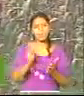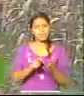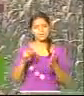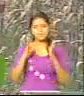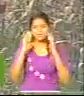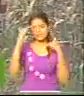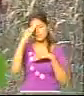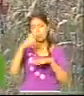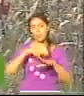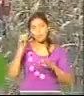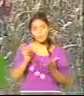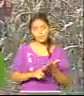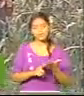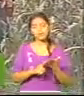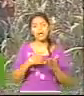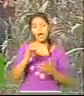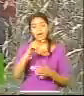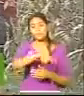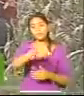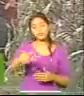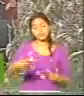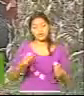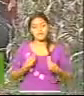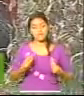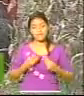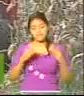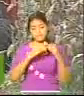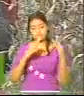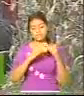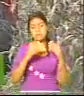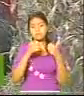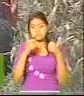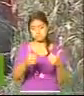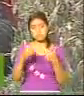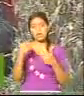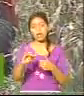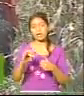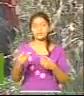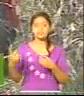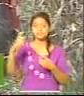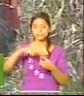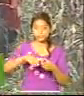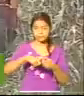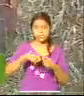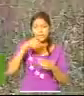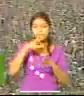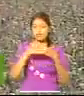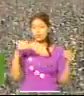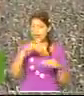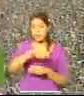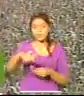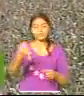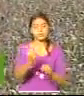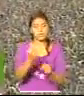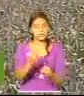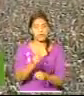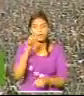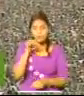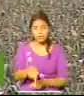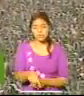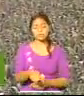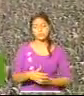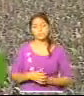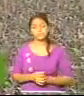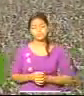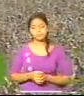que, así como hay personas en sus viviendas viviendo de manera bien digna, tengan su incorporación. Todas están incorporadas al trabajo, me decías tú hace